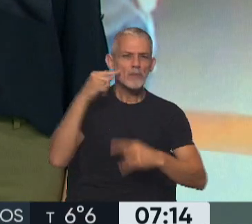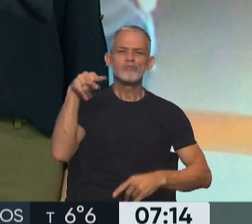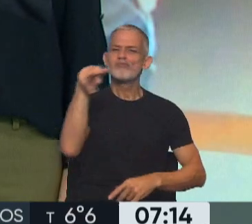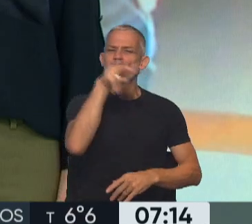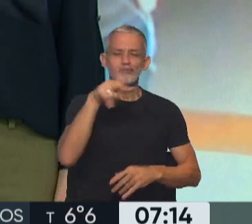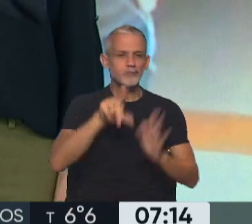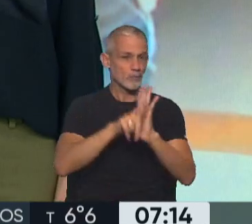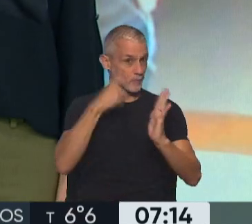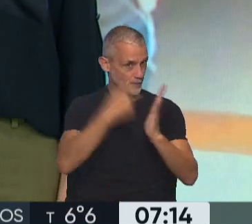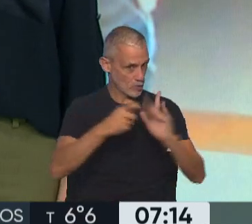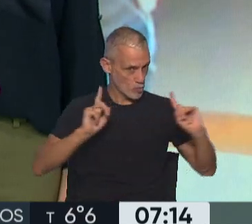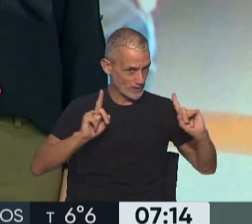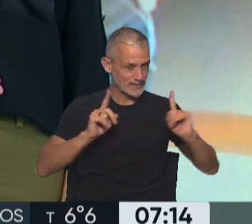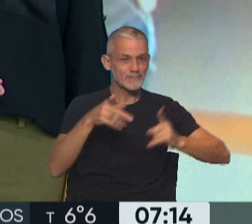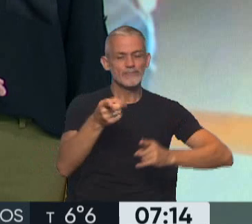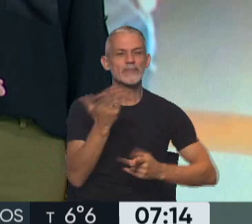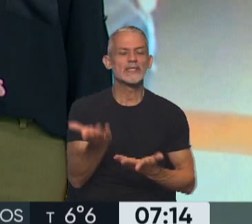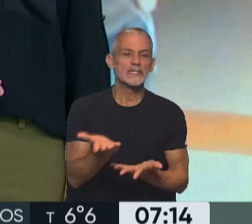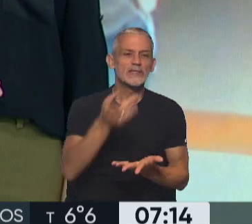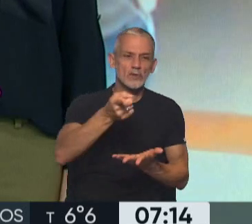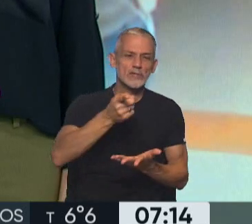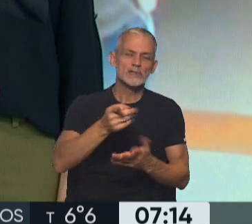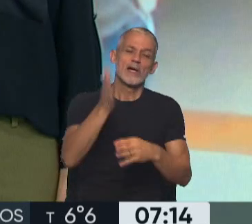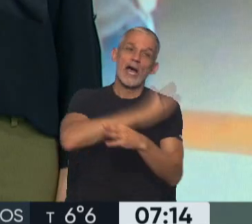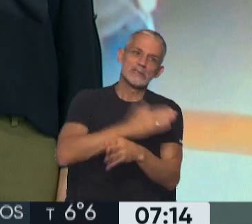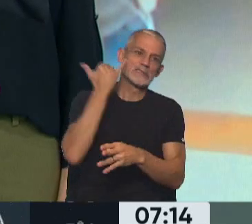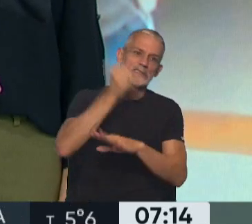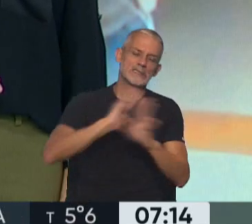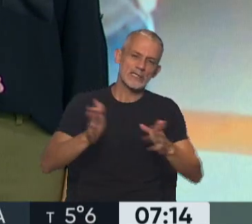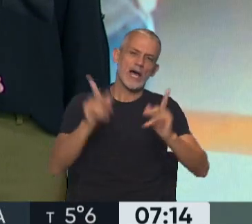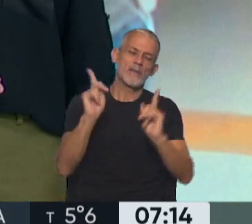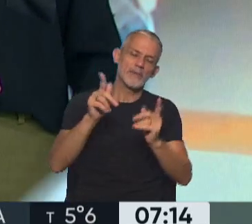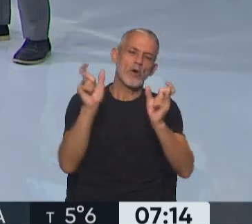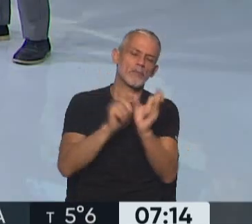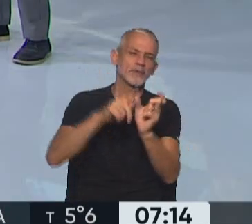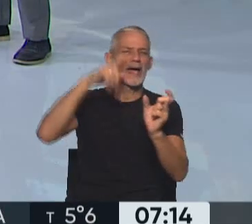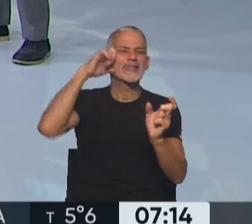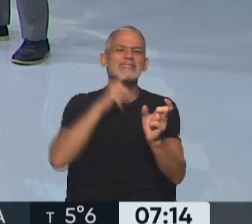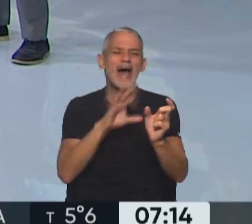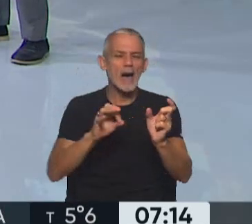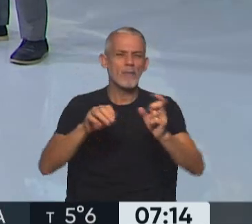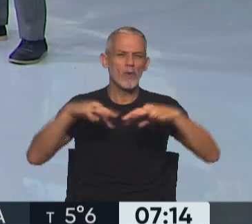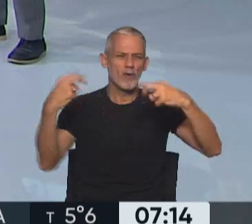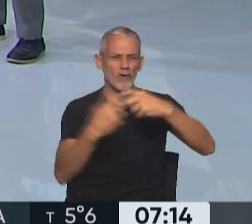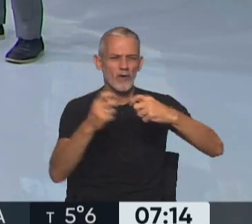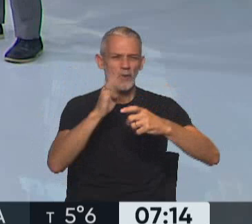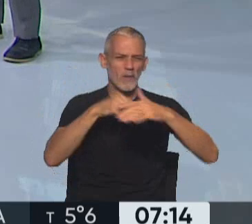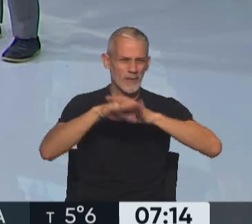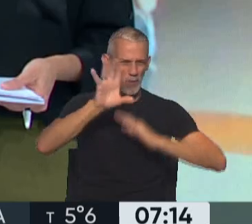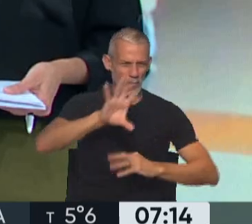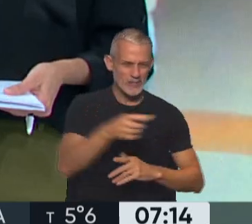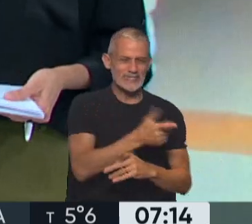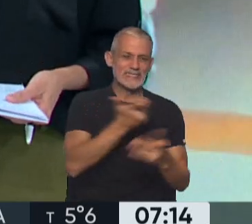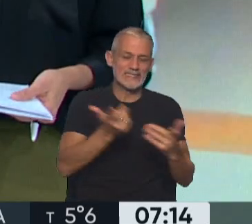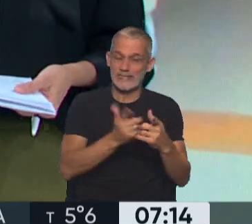ilegal. Pero se suma a un bagaje y un antecedente que tiene a la Gestapo detrás, al espionaje ilegal y todo demás. O sea, en ese